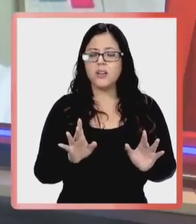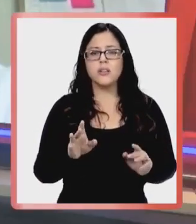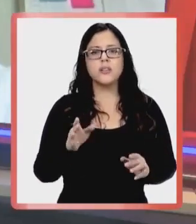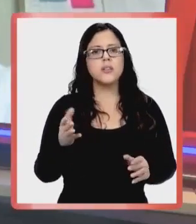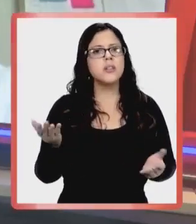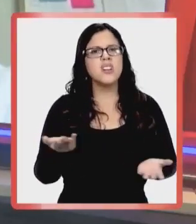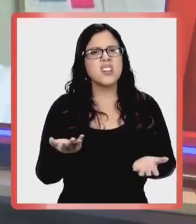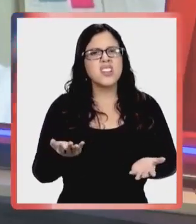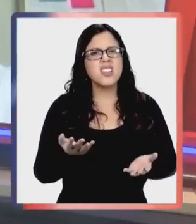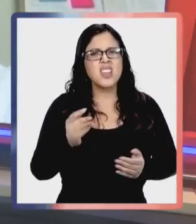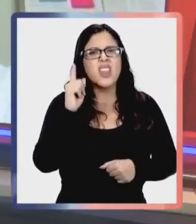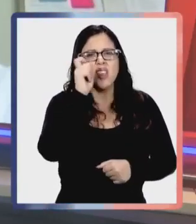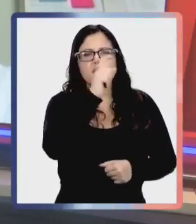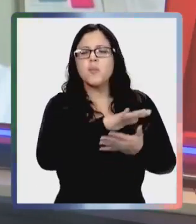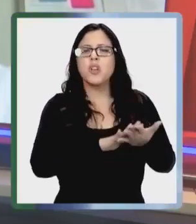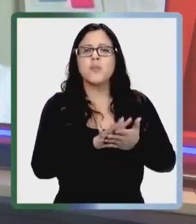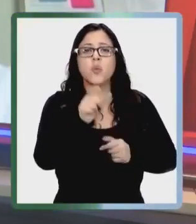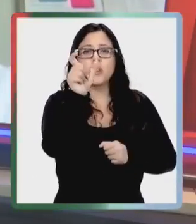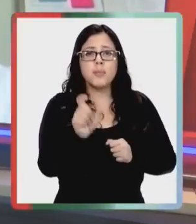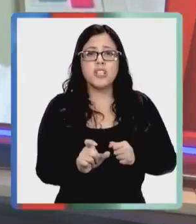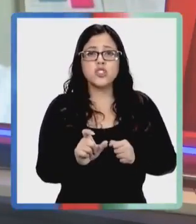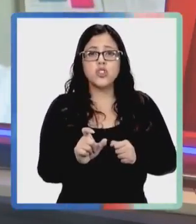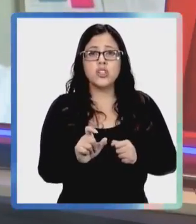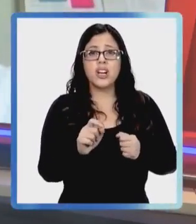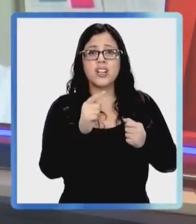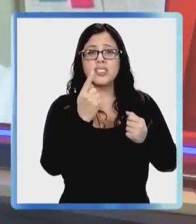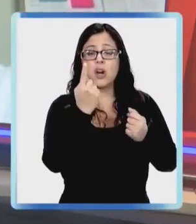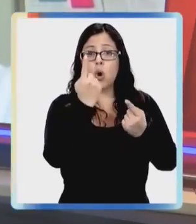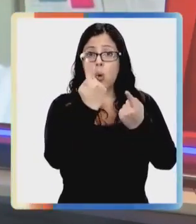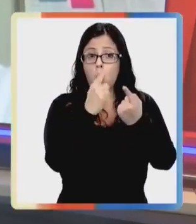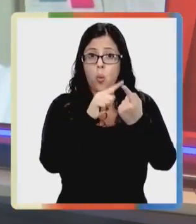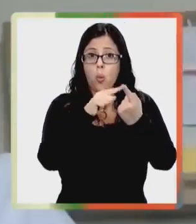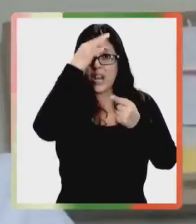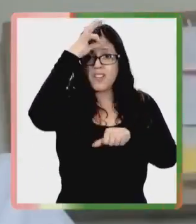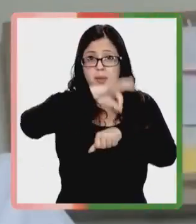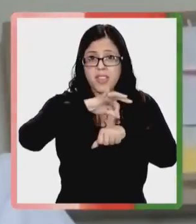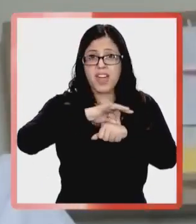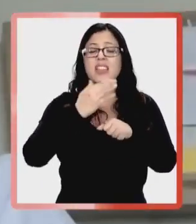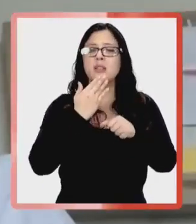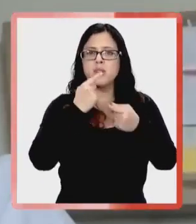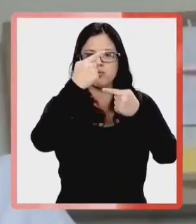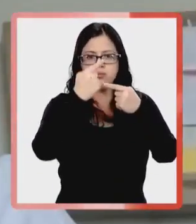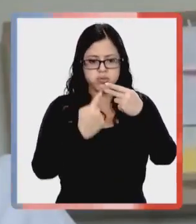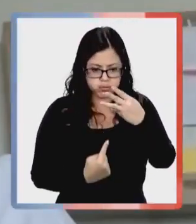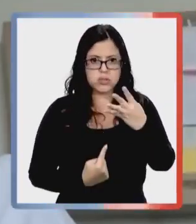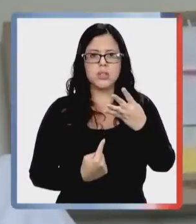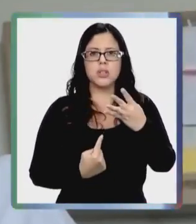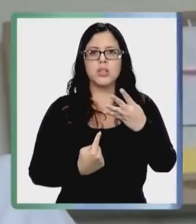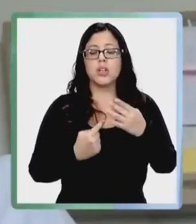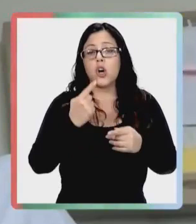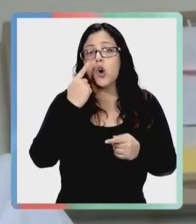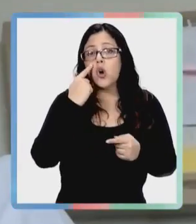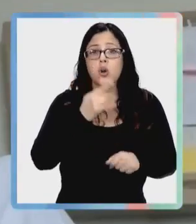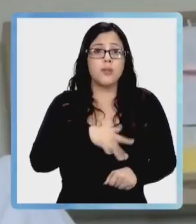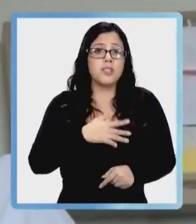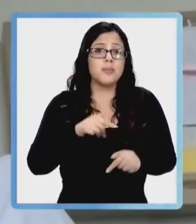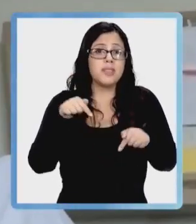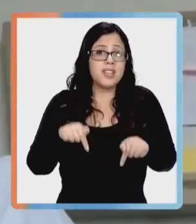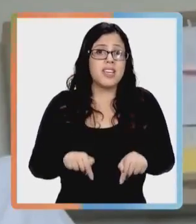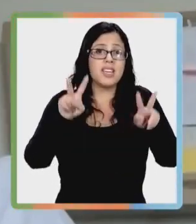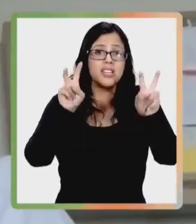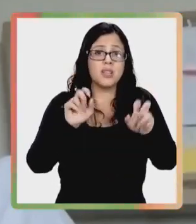tan complejo es cuando un mismo paciente enfrenta no solo un virus, sino varios? Lamentablemente, en estas épocas invernales tenemos